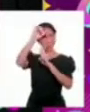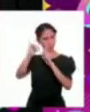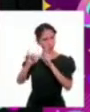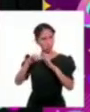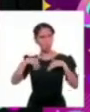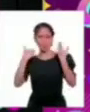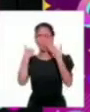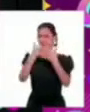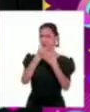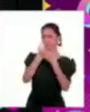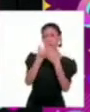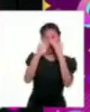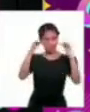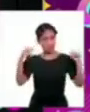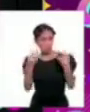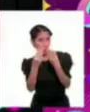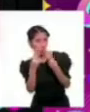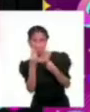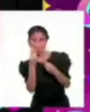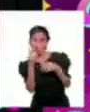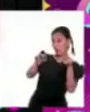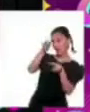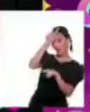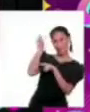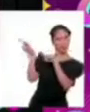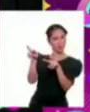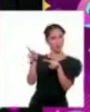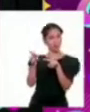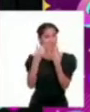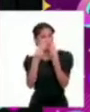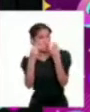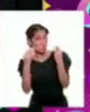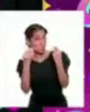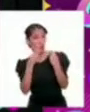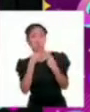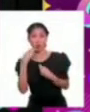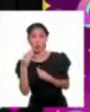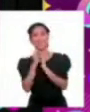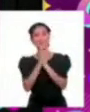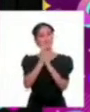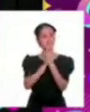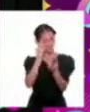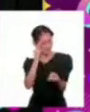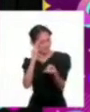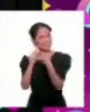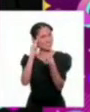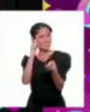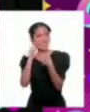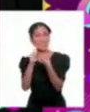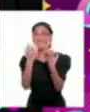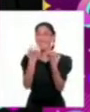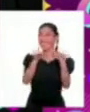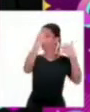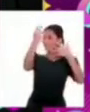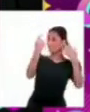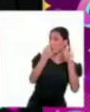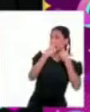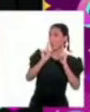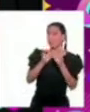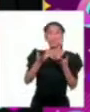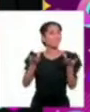ahorrar dinero a muchos niños y adolescentes. Hay muchos chicos en nuestro país que tienen muchos sueños, que tienen muchas metas, que quieren hacer algo, sin